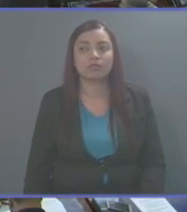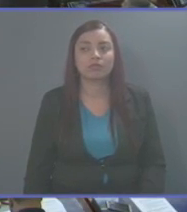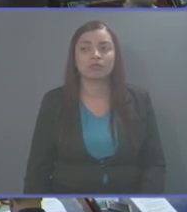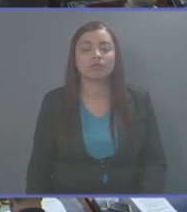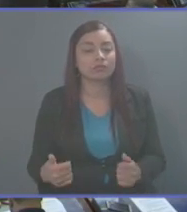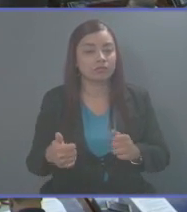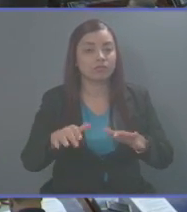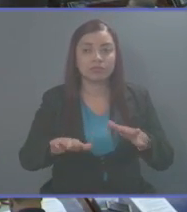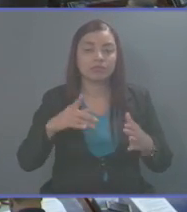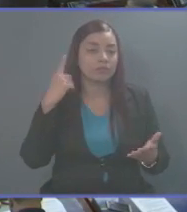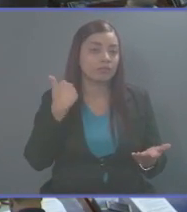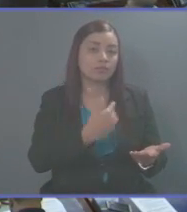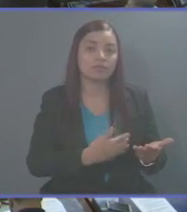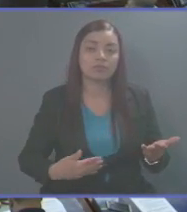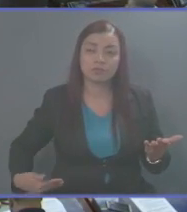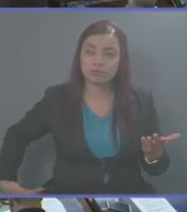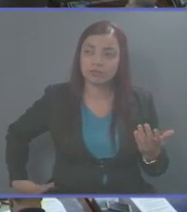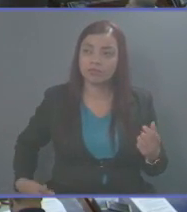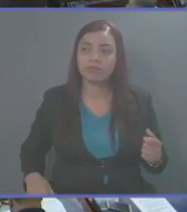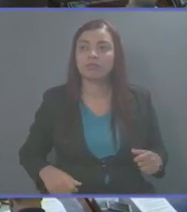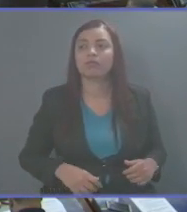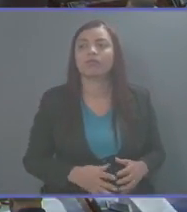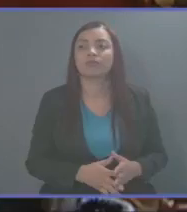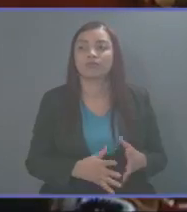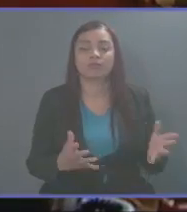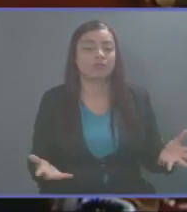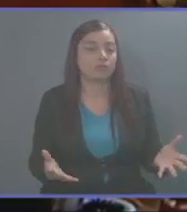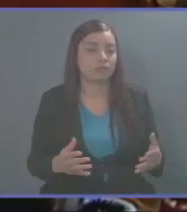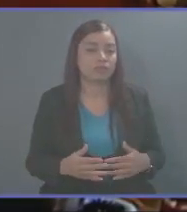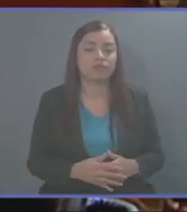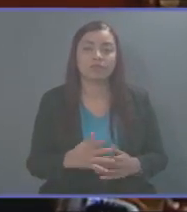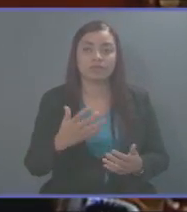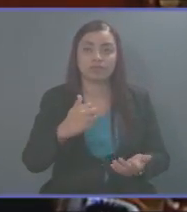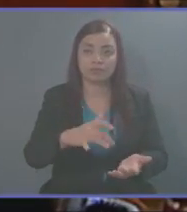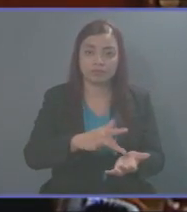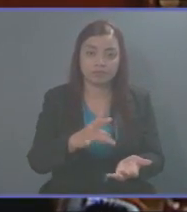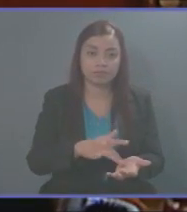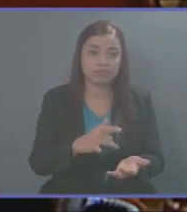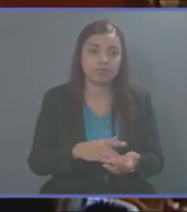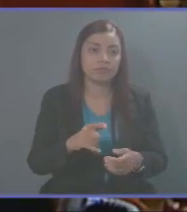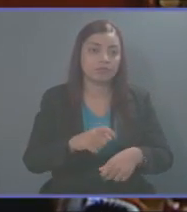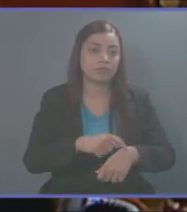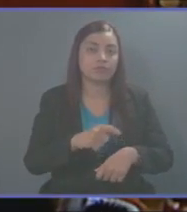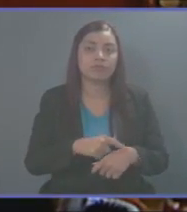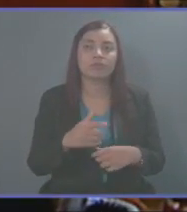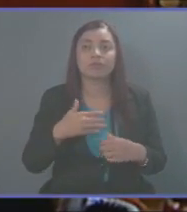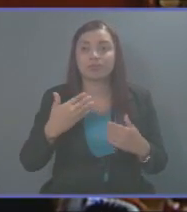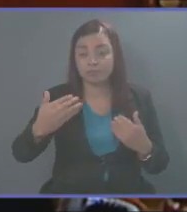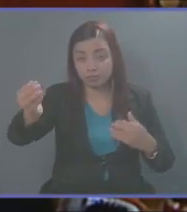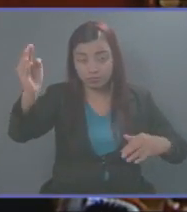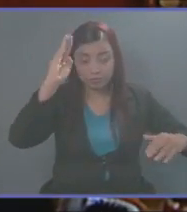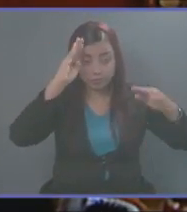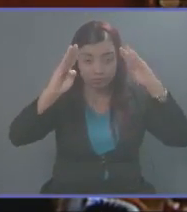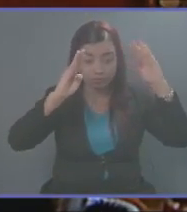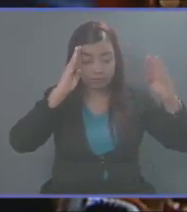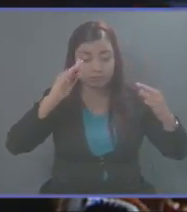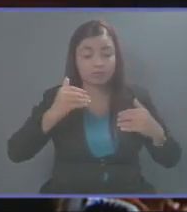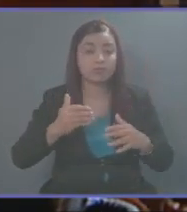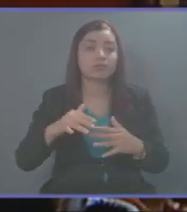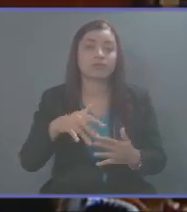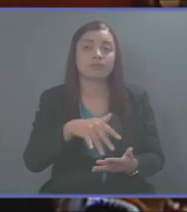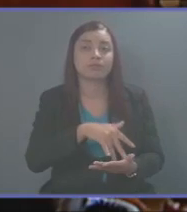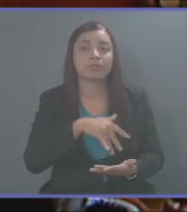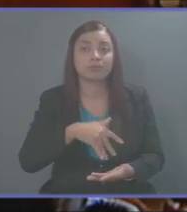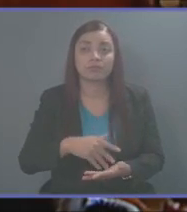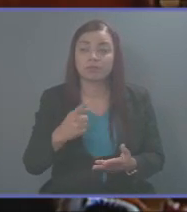Muchas gracias, presidente. Quiero aprovechar el momento para saludar a toda la población que